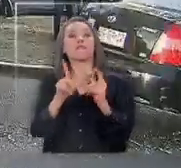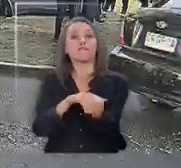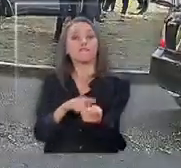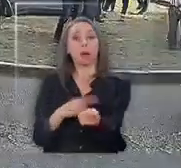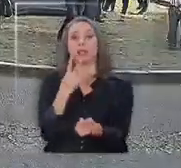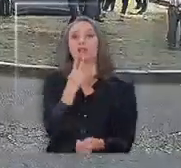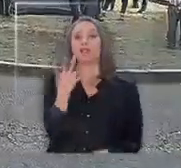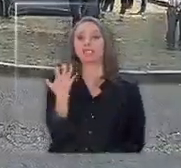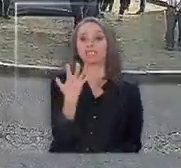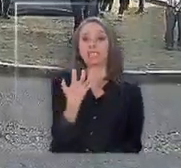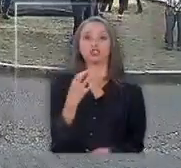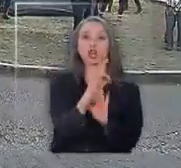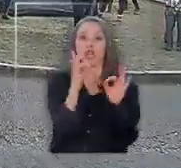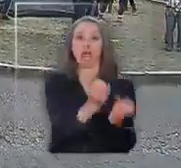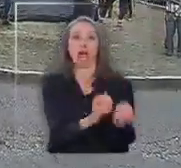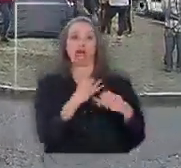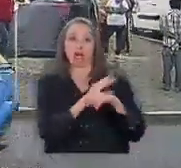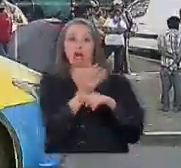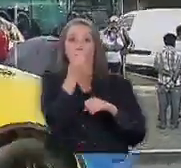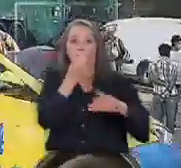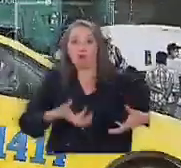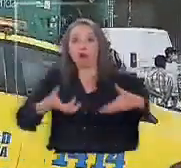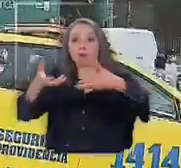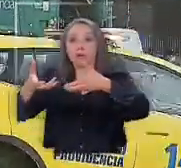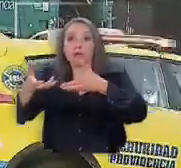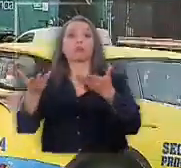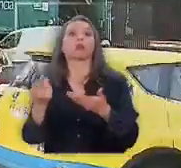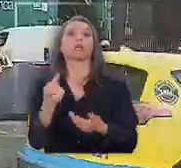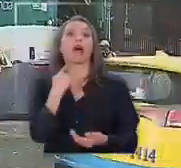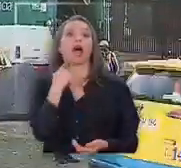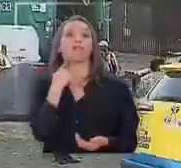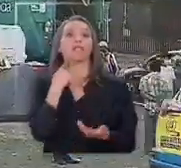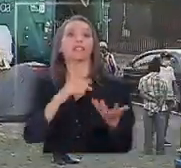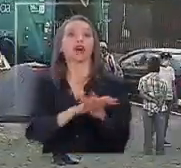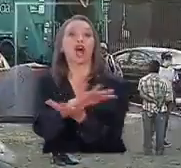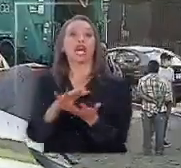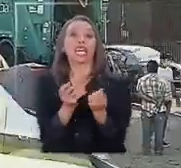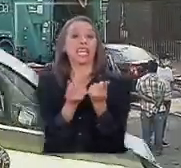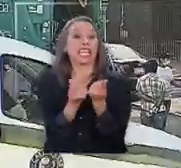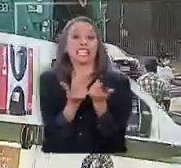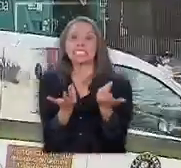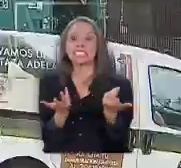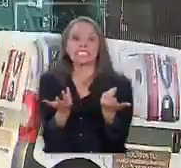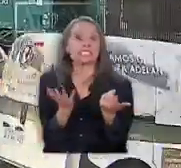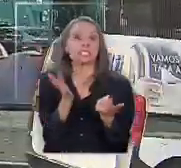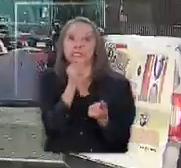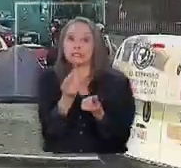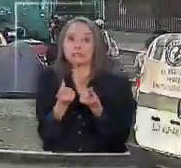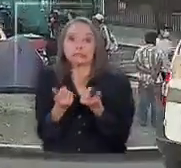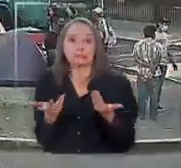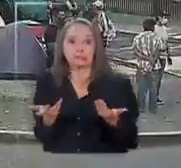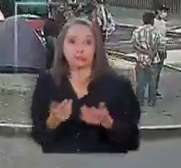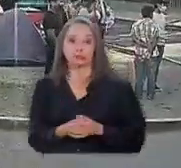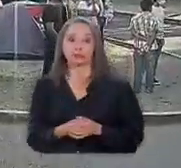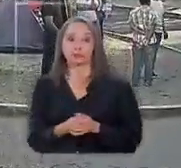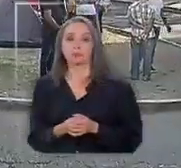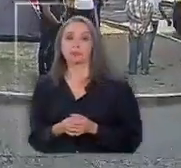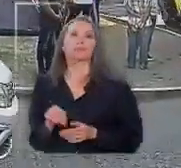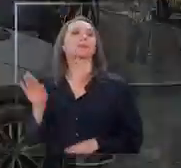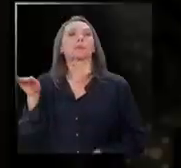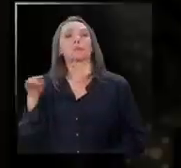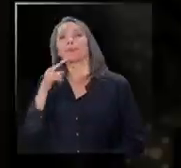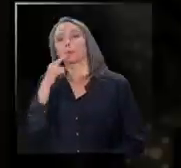que no están infectadas pero sí muy afectadas por esta crisis económicamente está muy afectada pues esto más